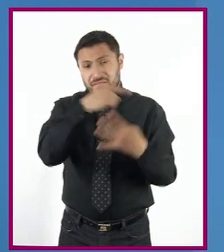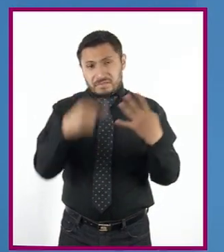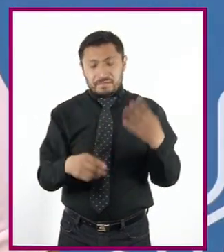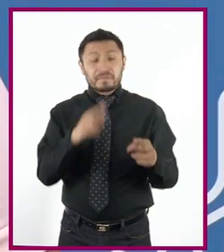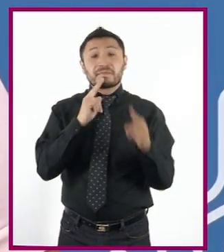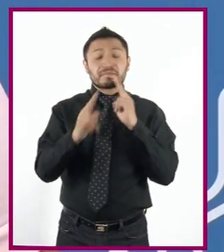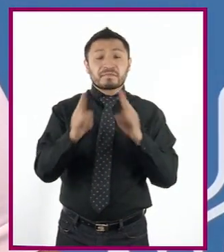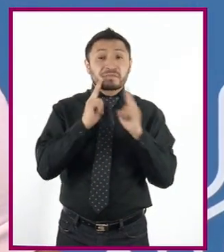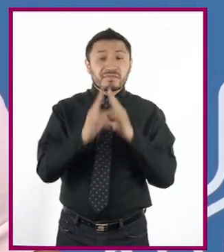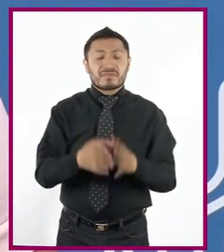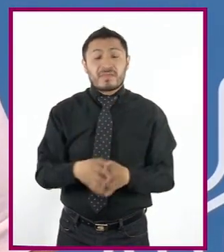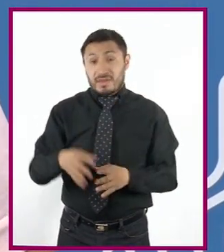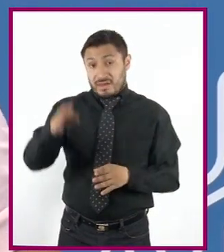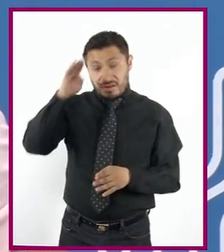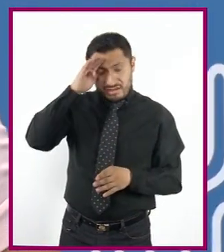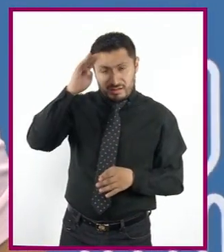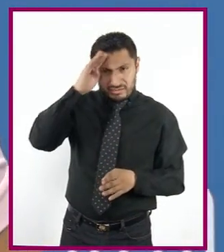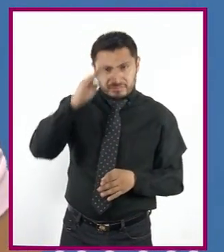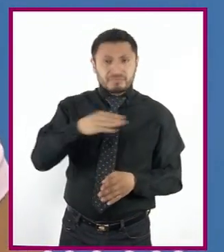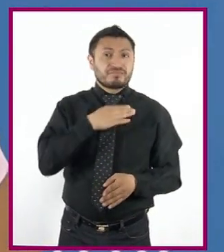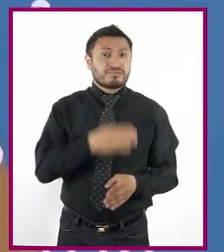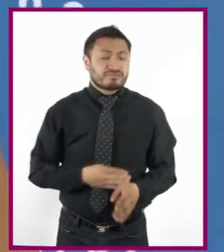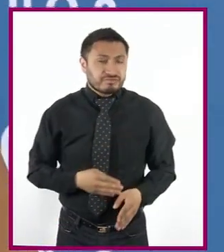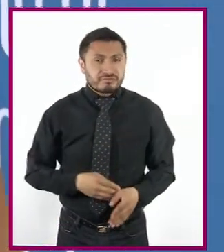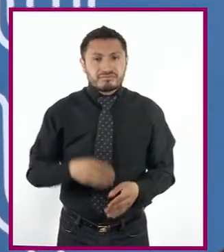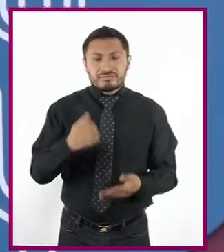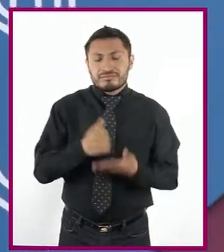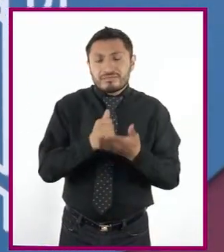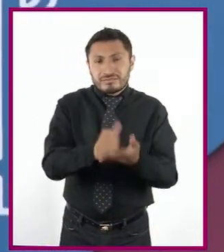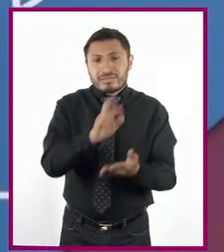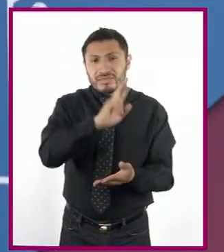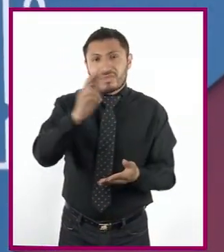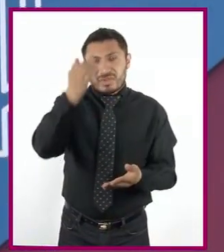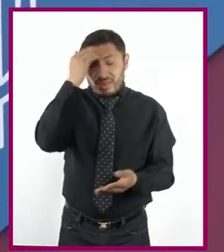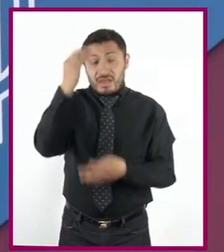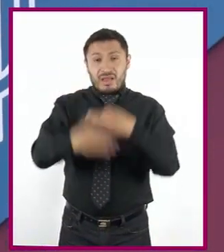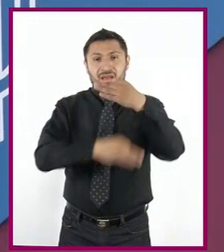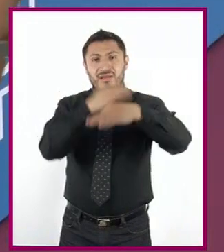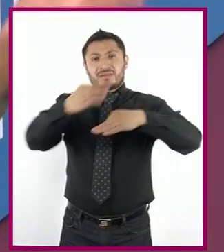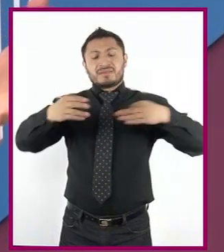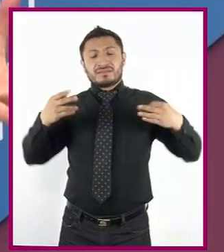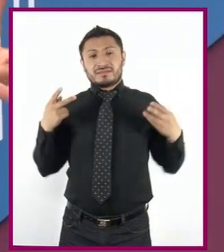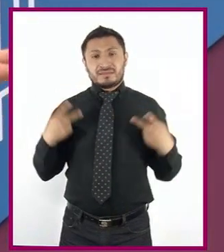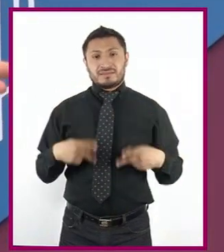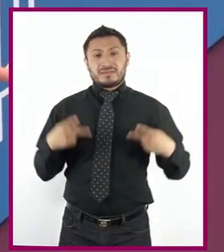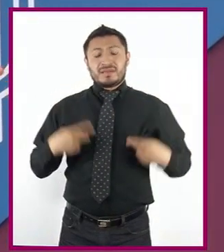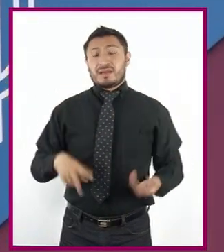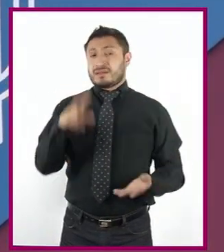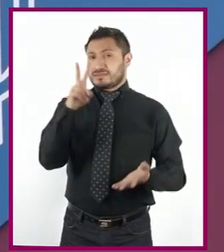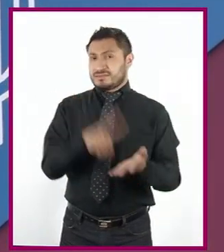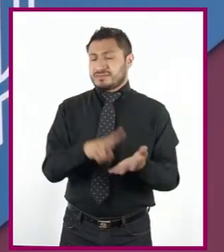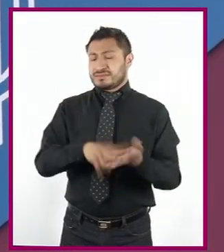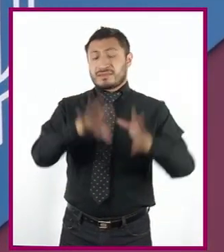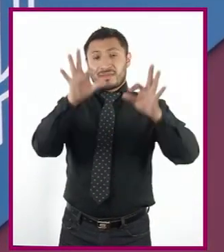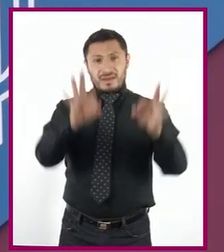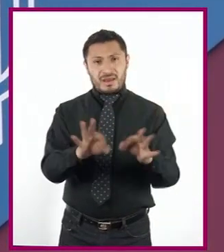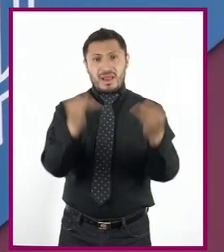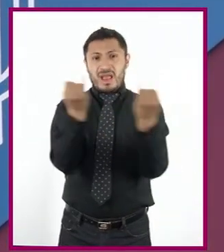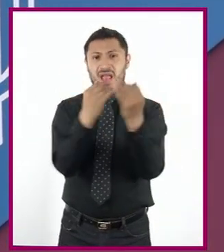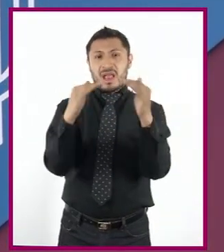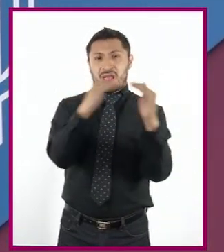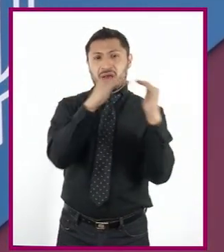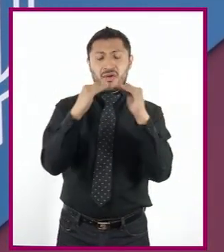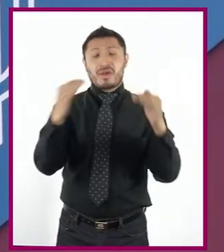noticias. Pienso que la justicia nos permite reconocer que todas y todos somos valiosos, iguales